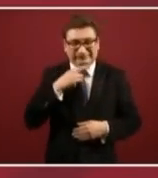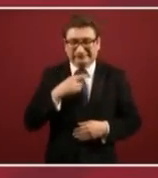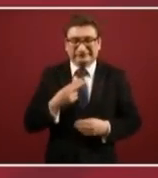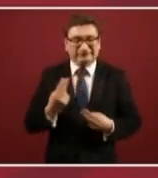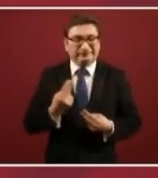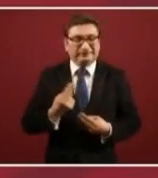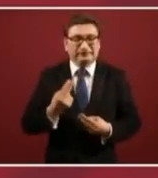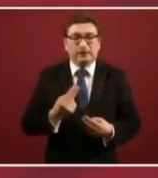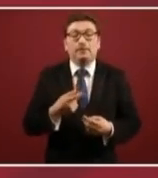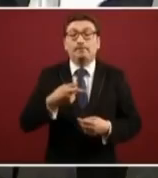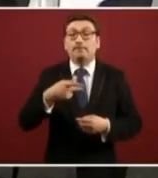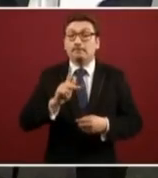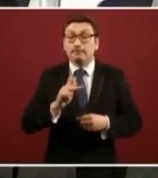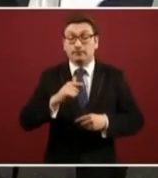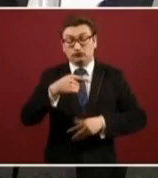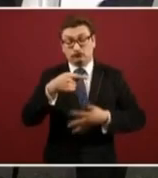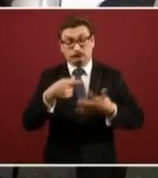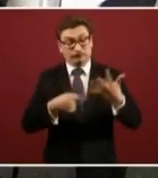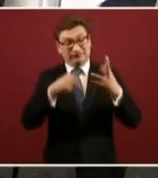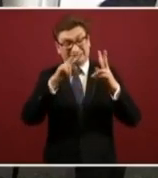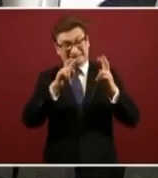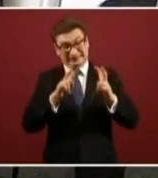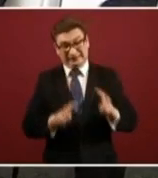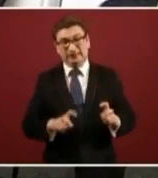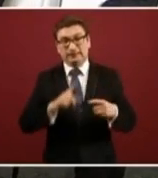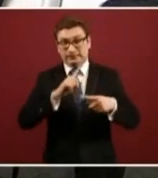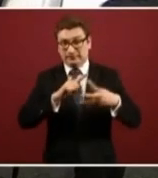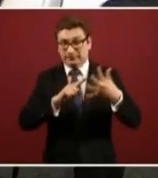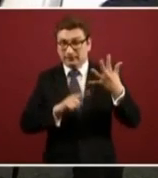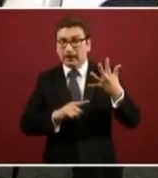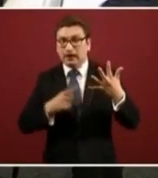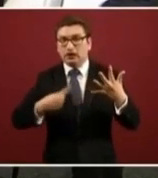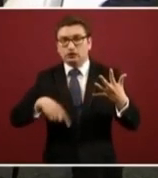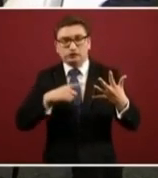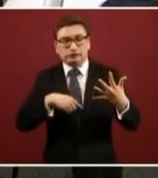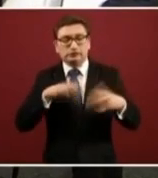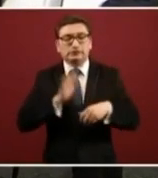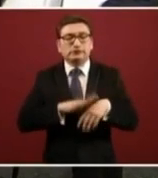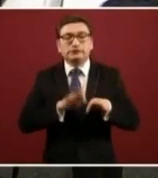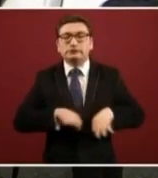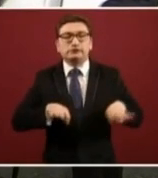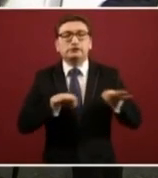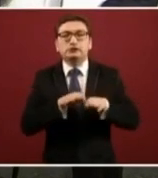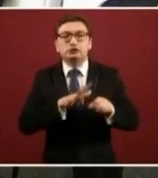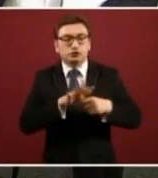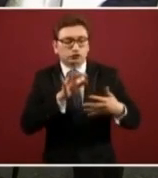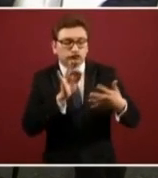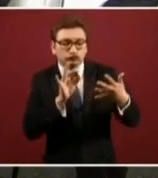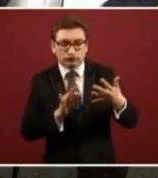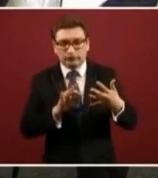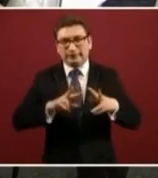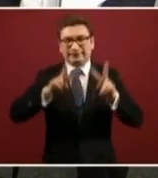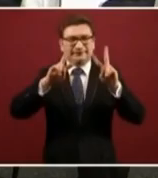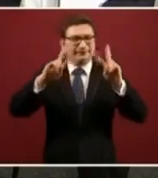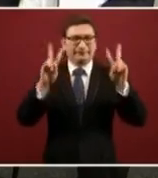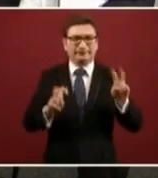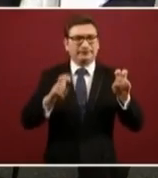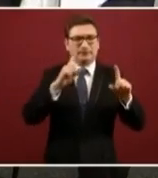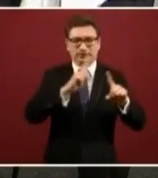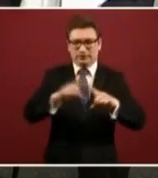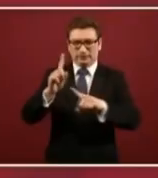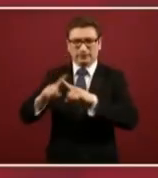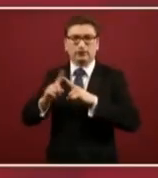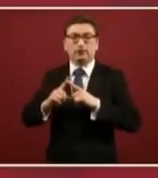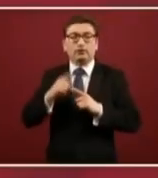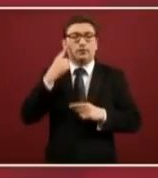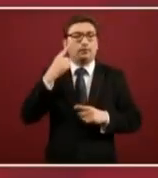y eso es lo que hacemos en cada sector de la economía, en